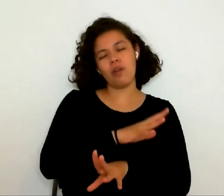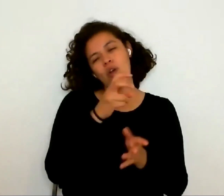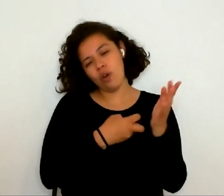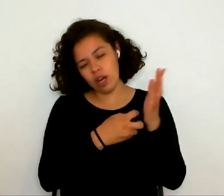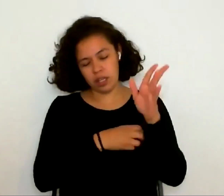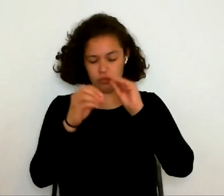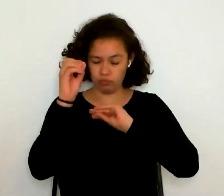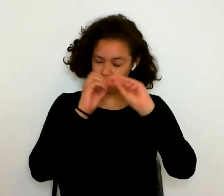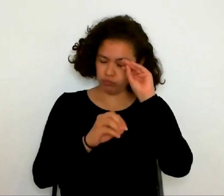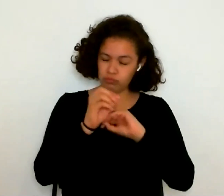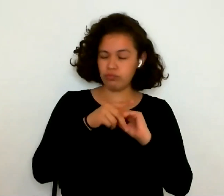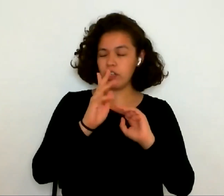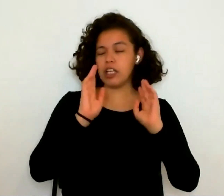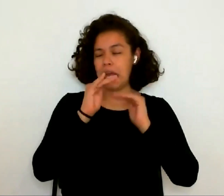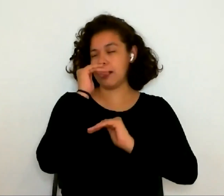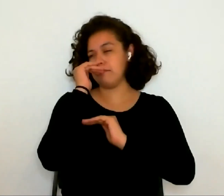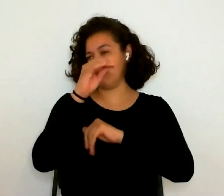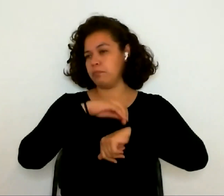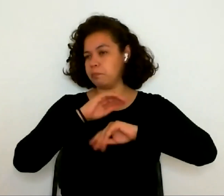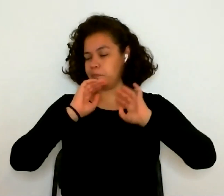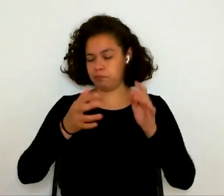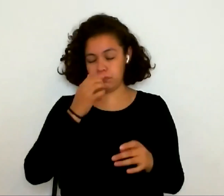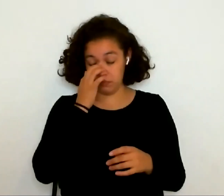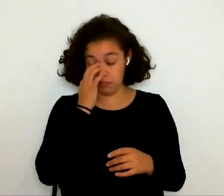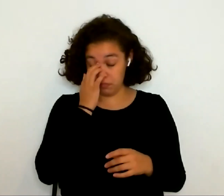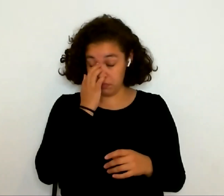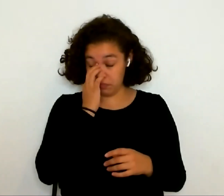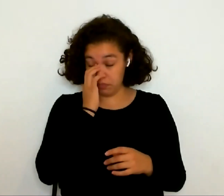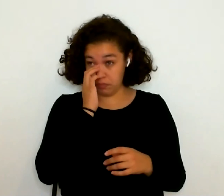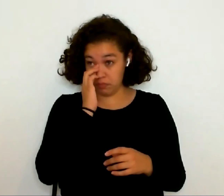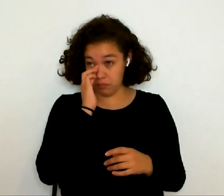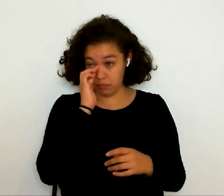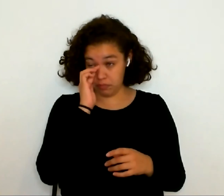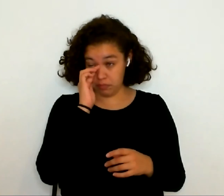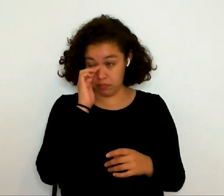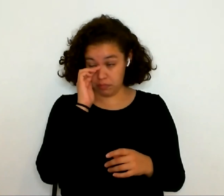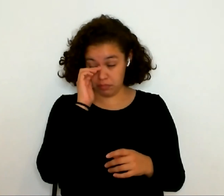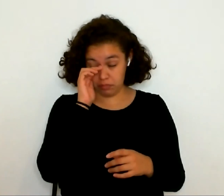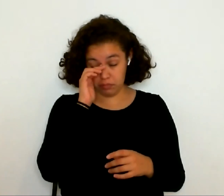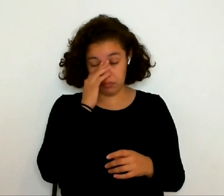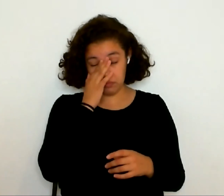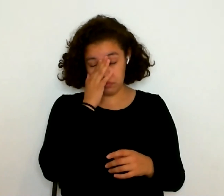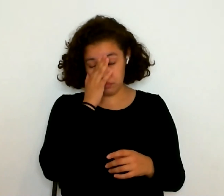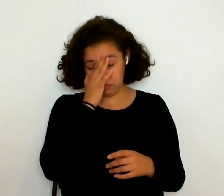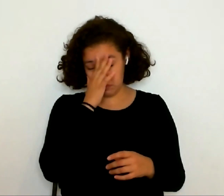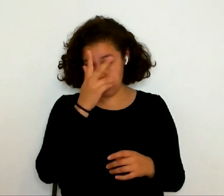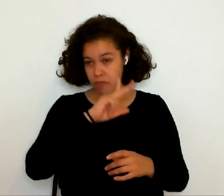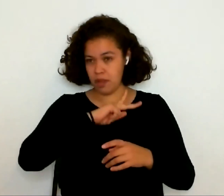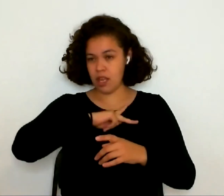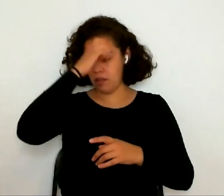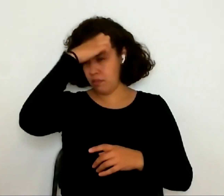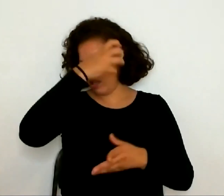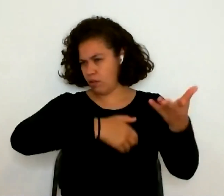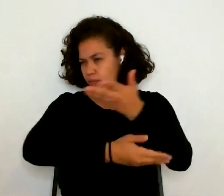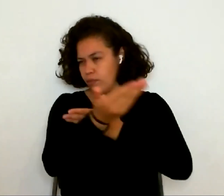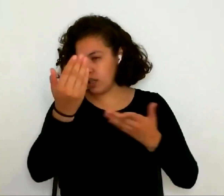se tiene delimitado. Entonces, creo que parte de lo que yo les quiero compartir como experiencia, a lo mejor es un